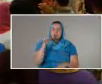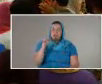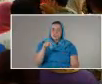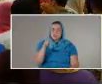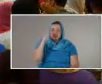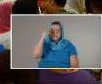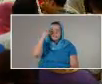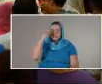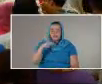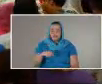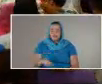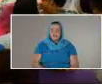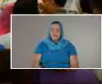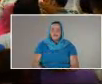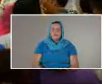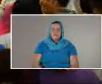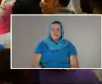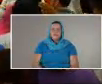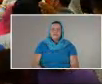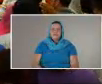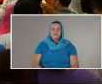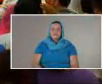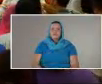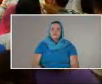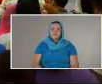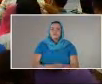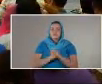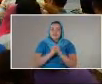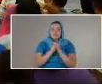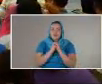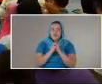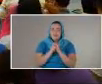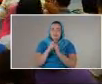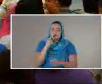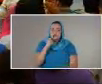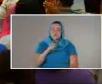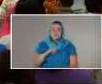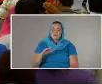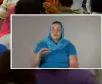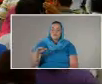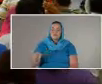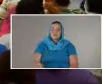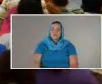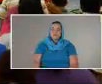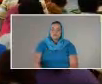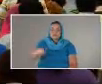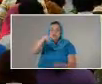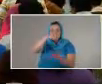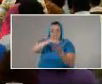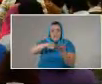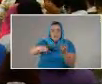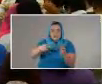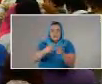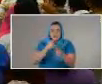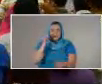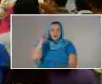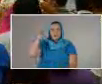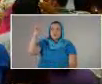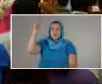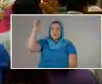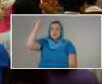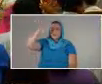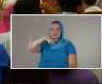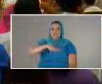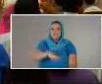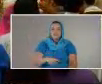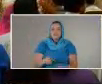los niños también, por Samuel Alejandro, José Santiago y Abraham Donato. Los marcamos con tu bendición, los marcamos